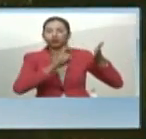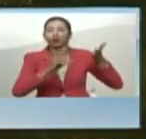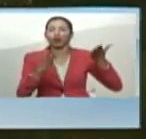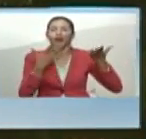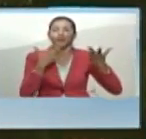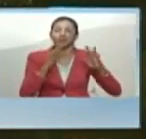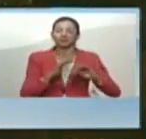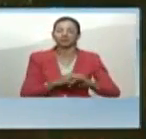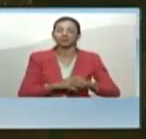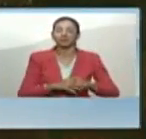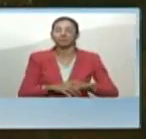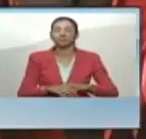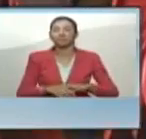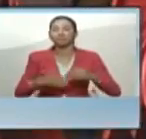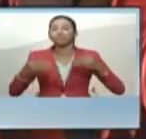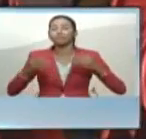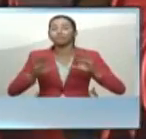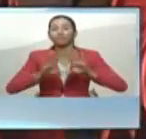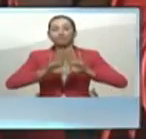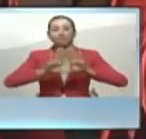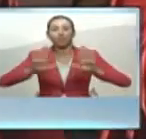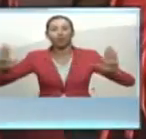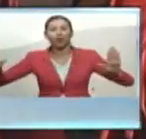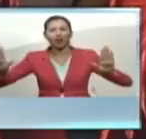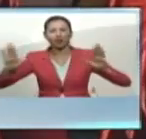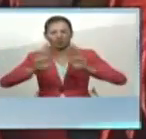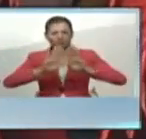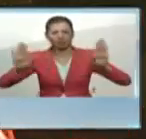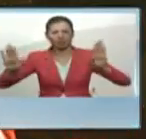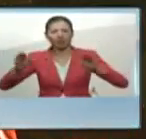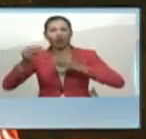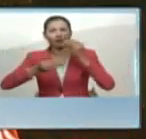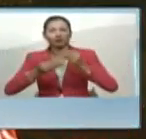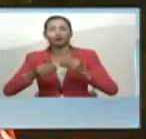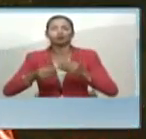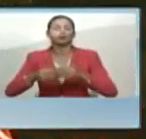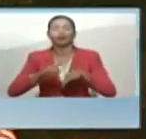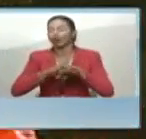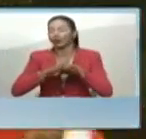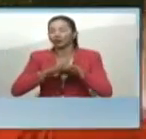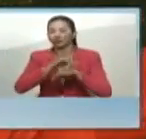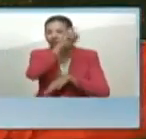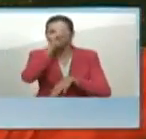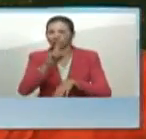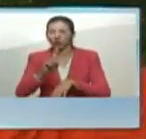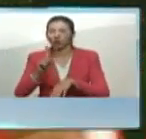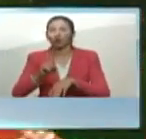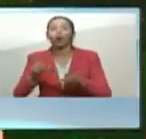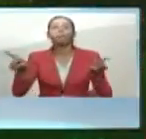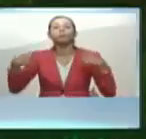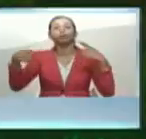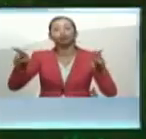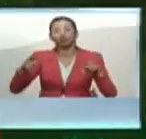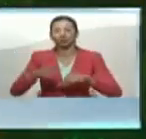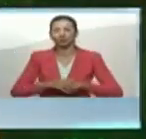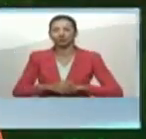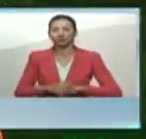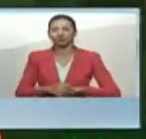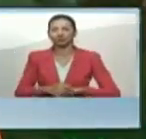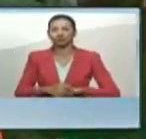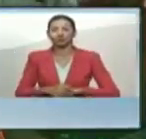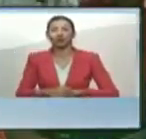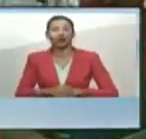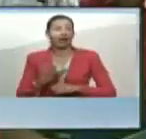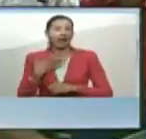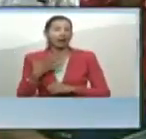pero ya la jornada muralista implicaba llevar música. Es como la gente que inventa un juego softball para irse